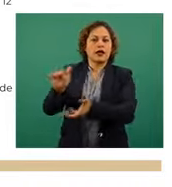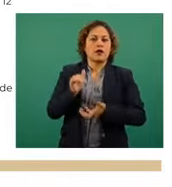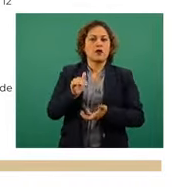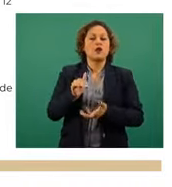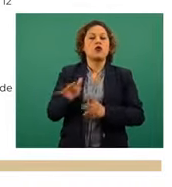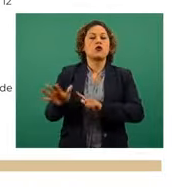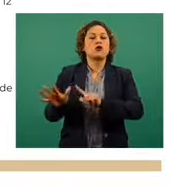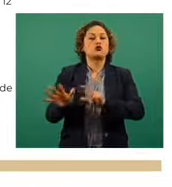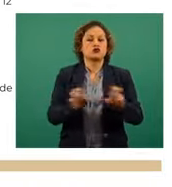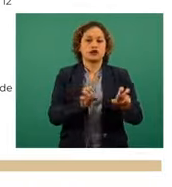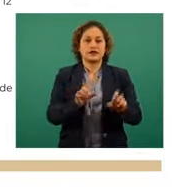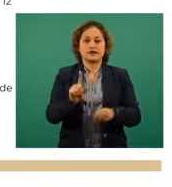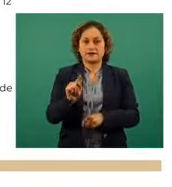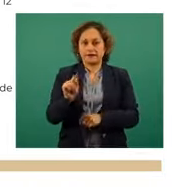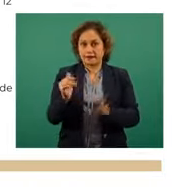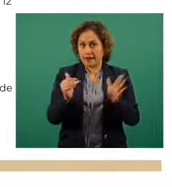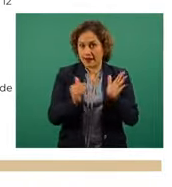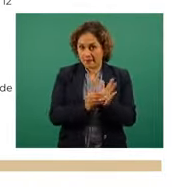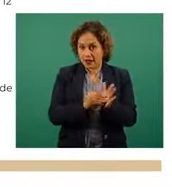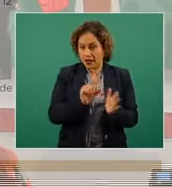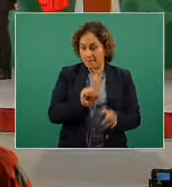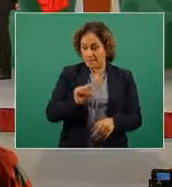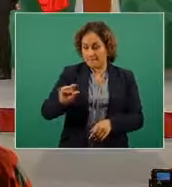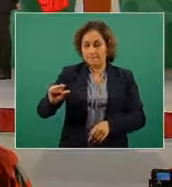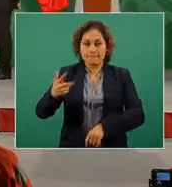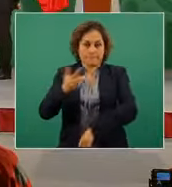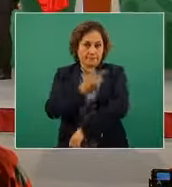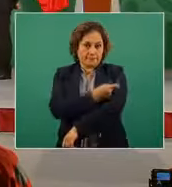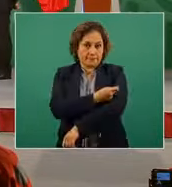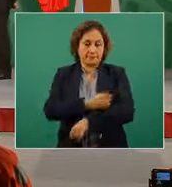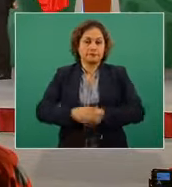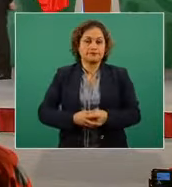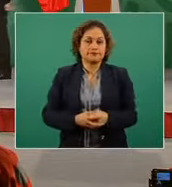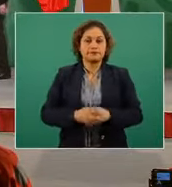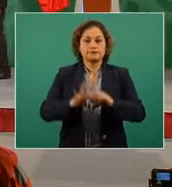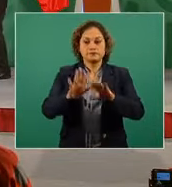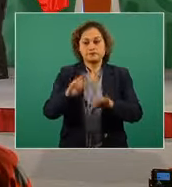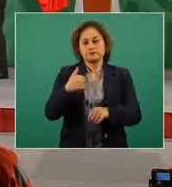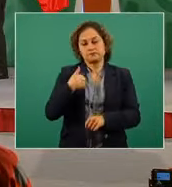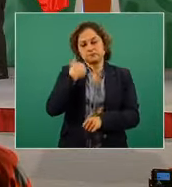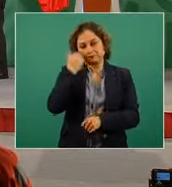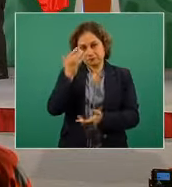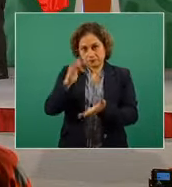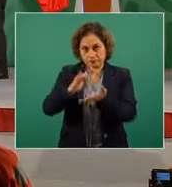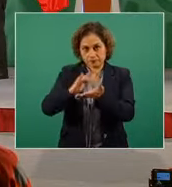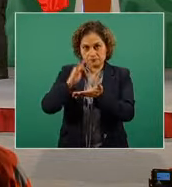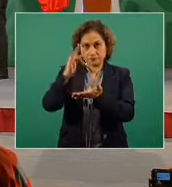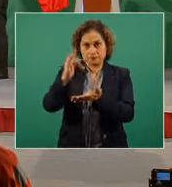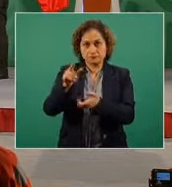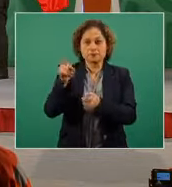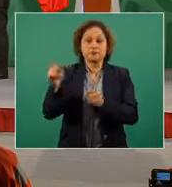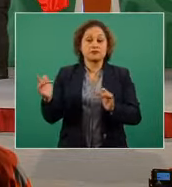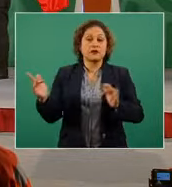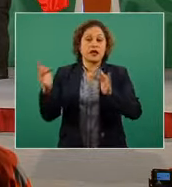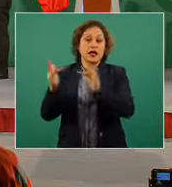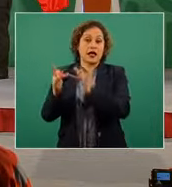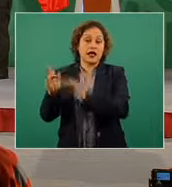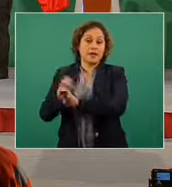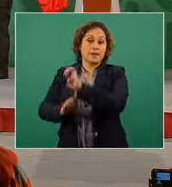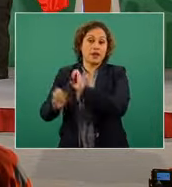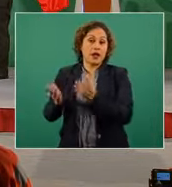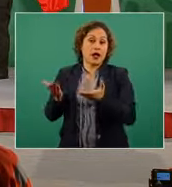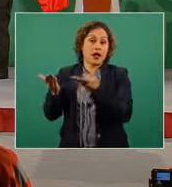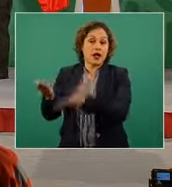mil. Aquí debo decir que también hubo una gestión que quisiera yo agradecer ante el Ministerio de Exteriores de la India para que